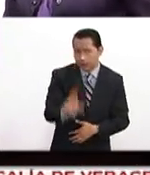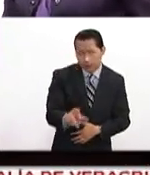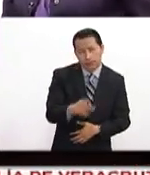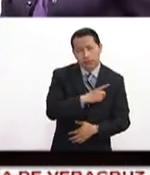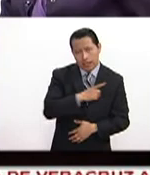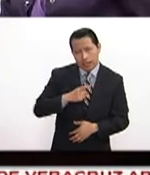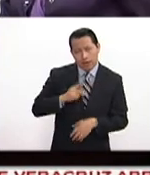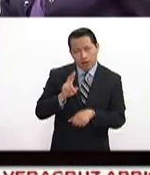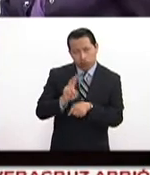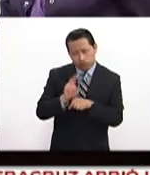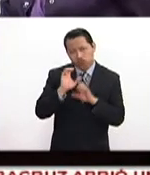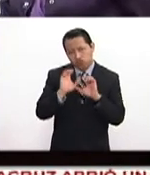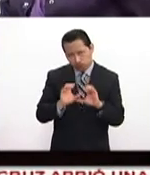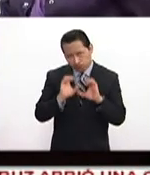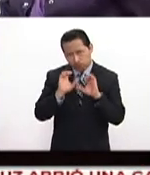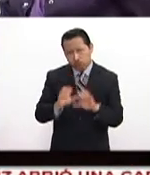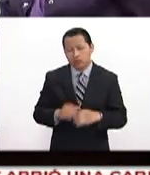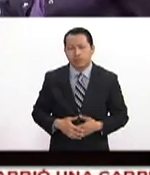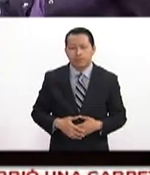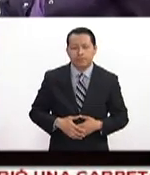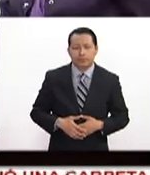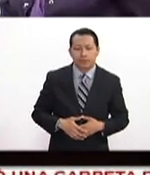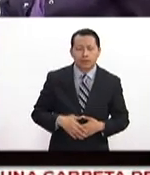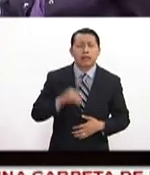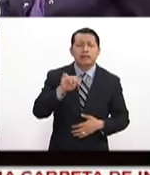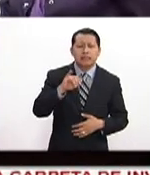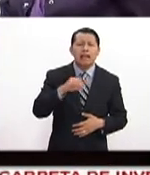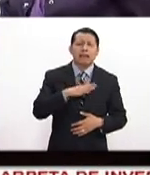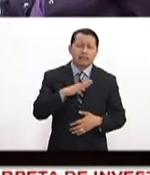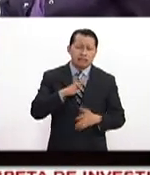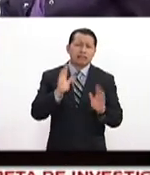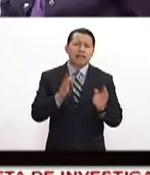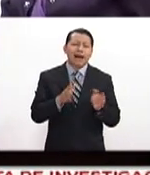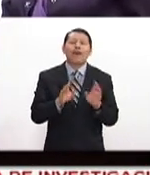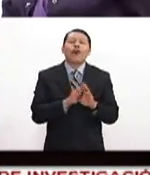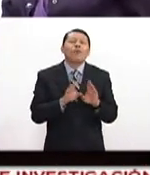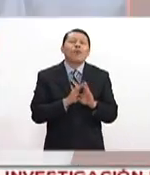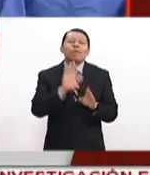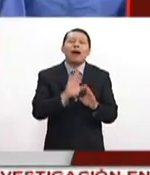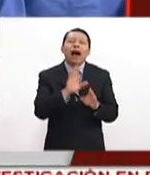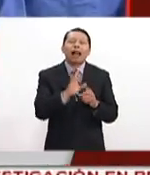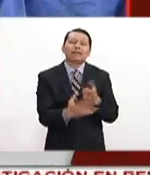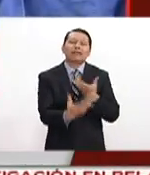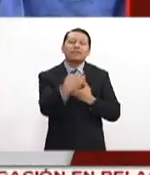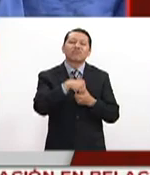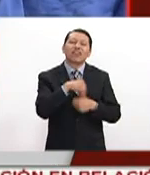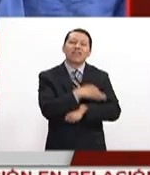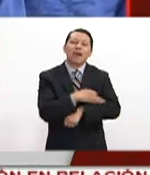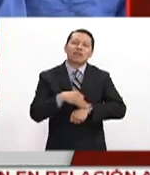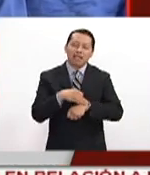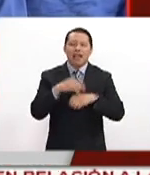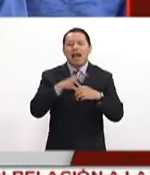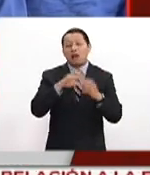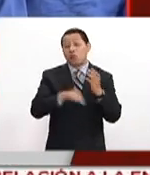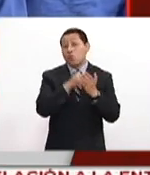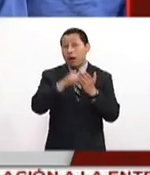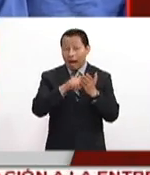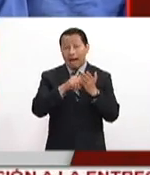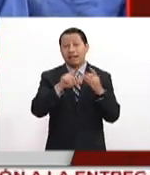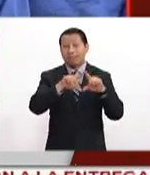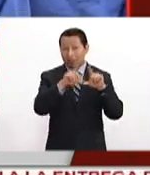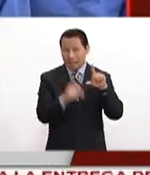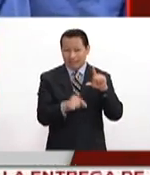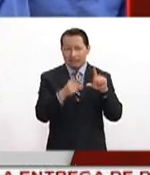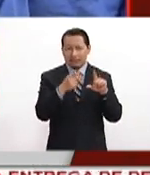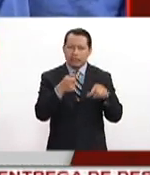animales. Sí, actualmente ya se considera parte de la familia, incluso hay zonas de la ciudad del país, donde se les